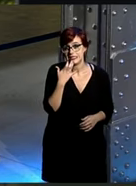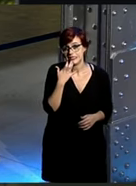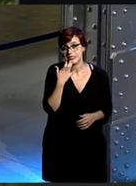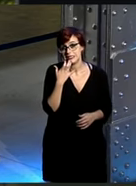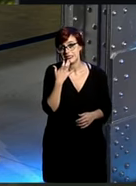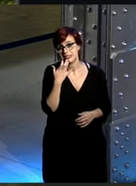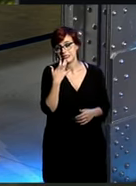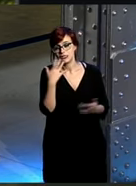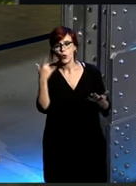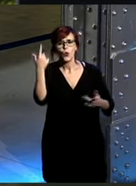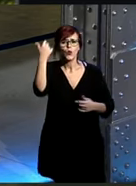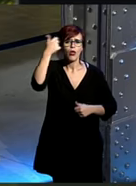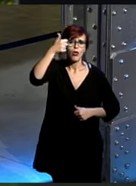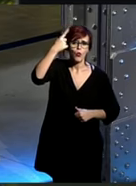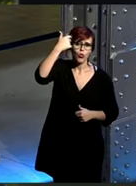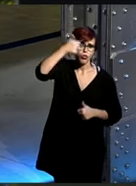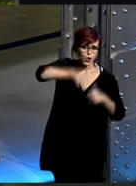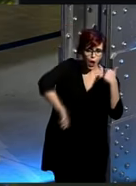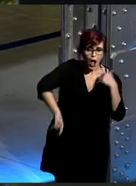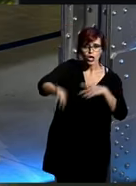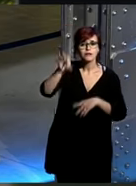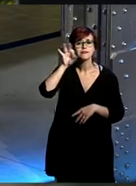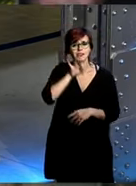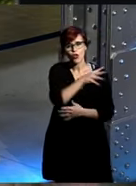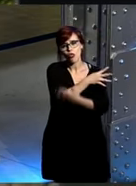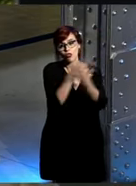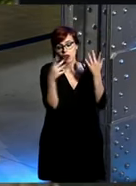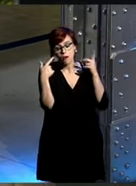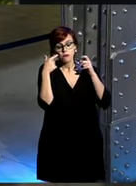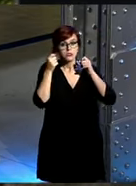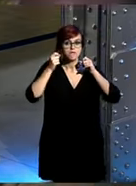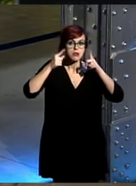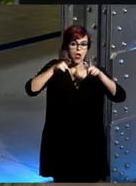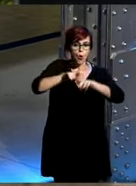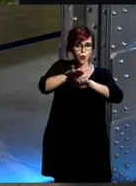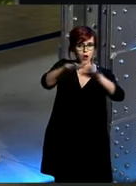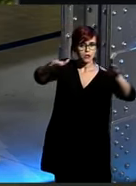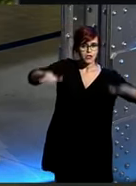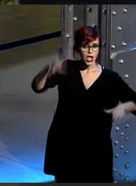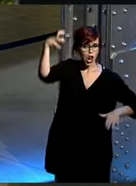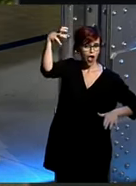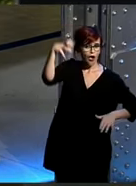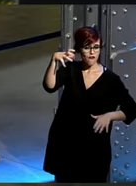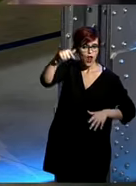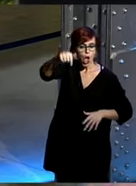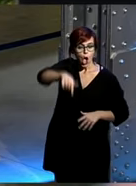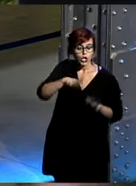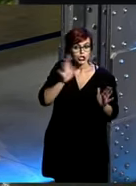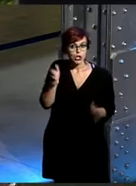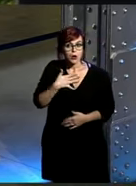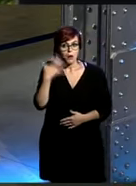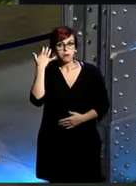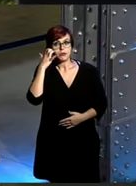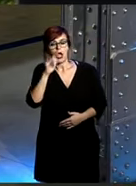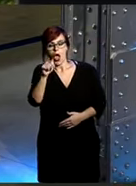un cirujano del siglo XIX se despertara en un quirófano de hoy, se estaría sorprendido de todo,